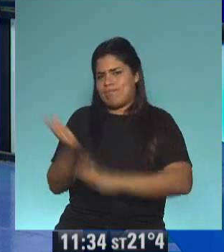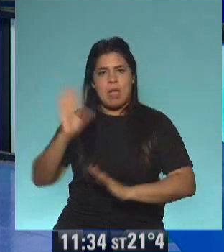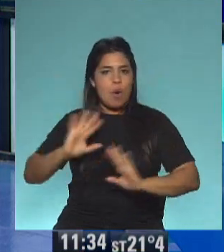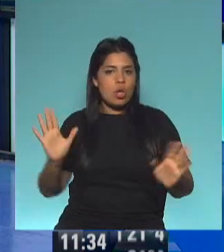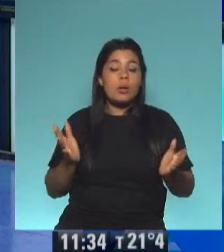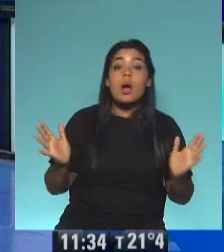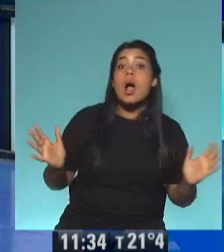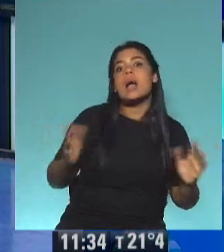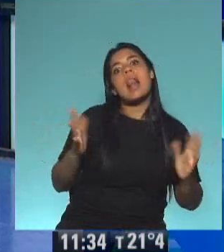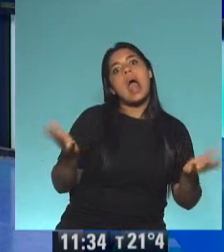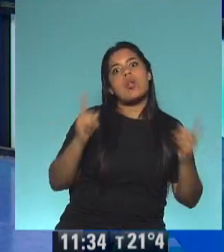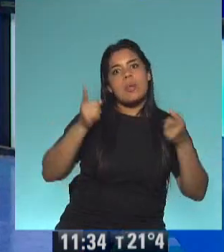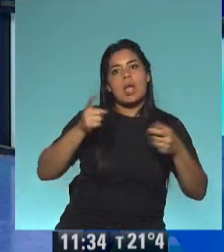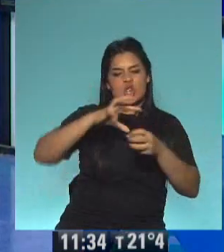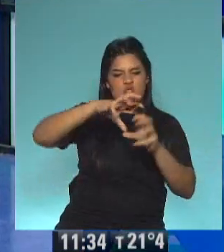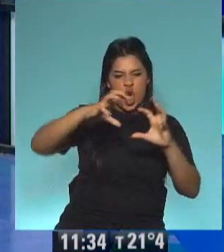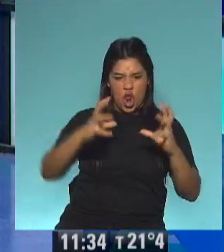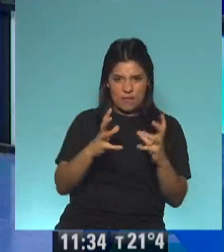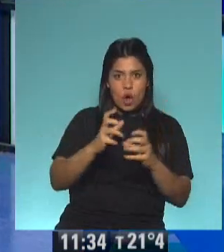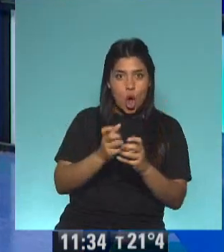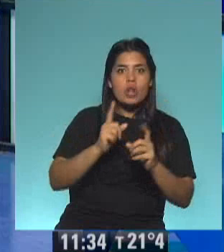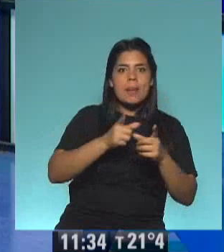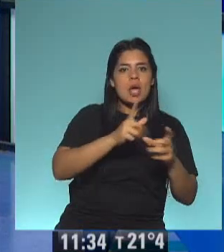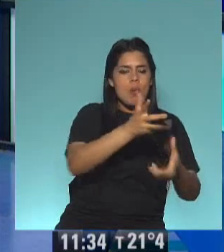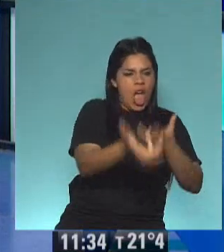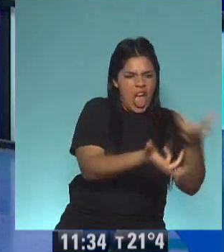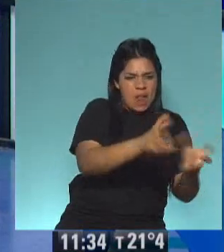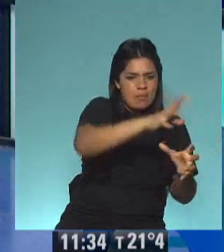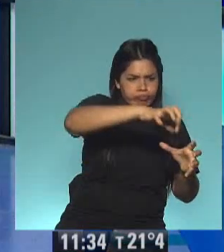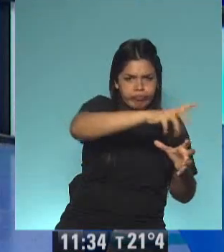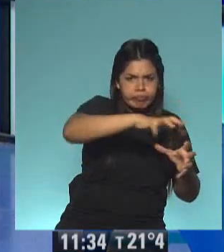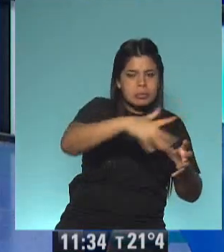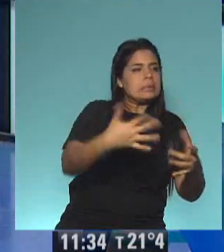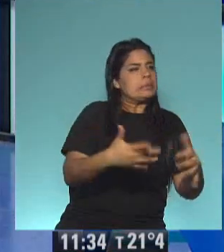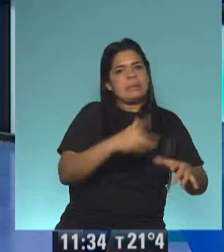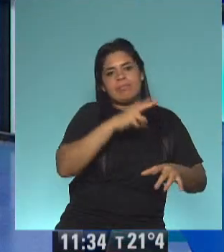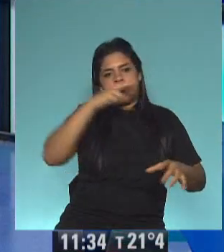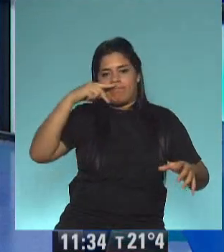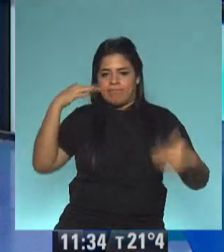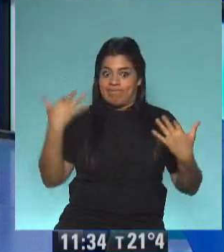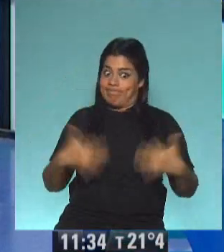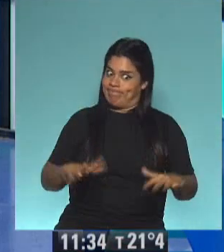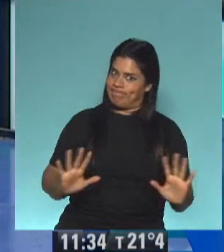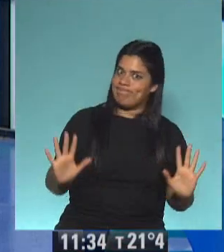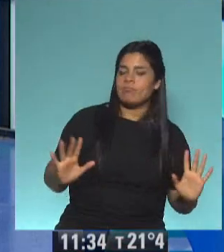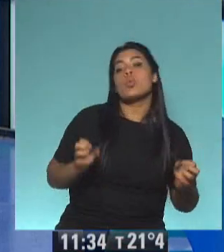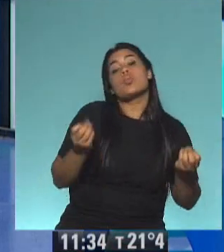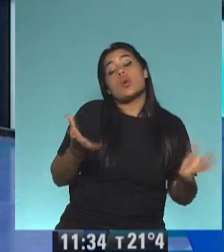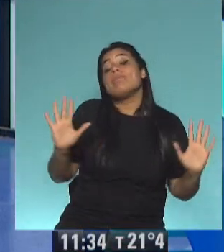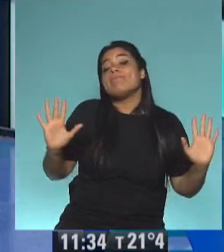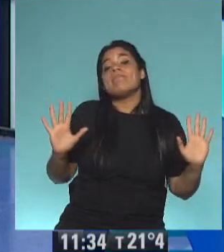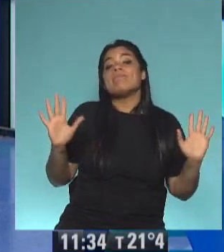coliflor, sale un olor. Bueno, pero hay gente que fuerte. Le gusta. Hay gente que le gusta, obvio. Sobre los gustos no hay nada escrito, salvo en las